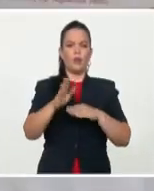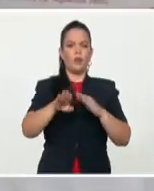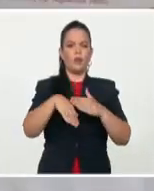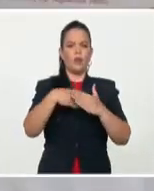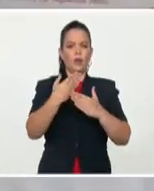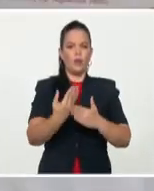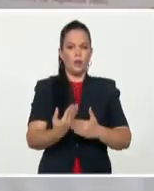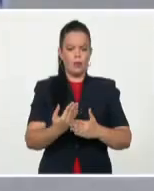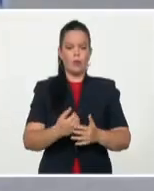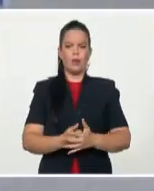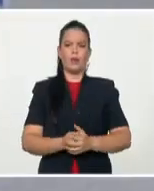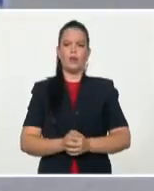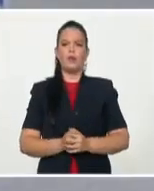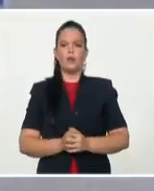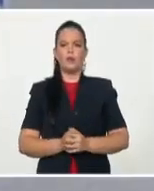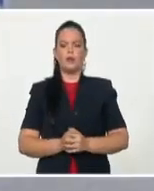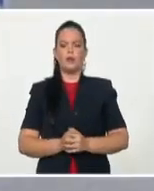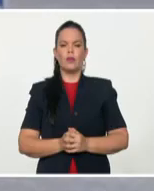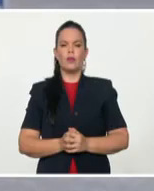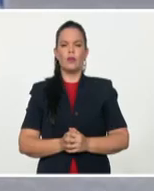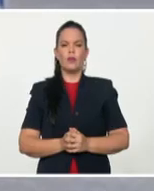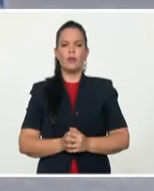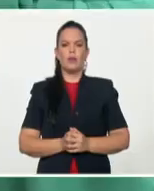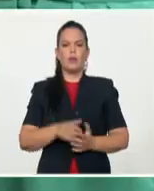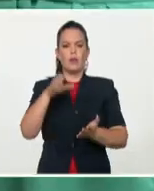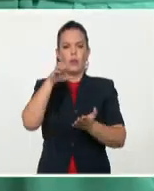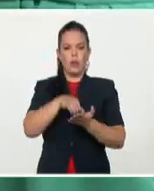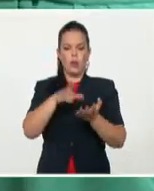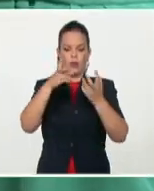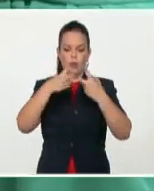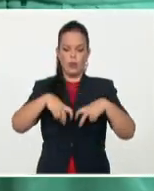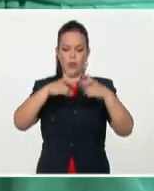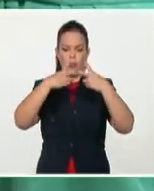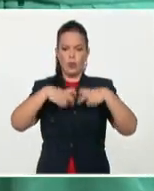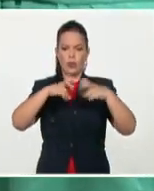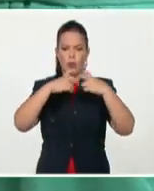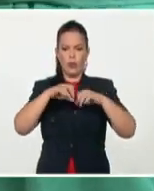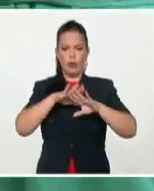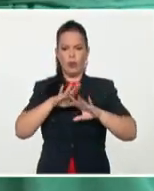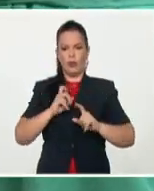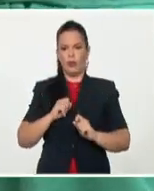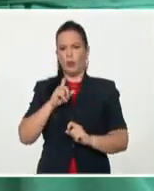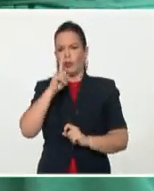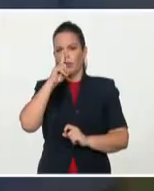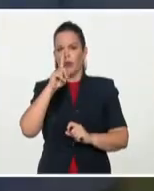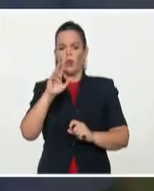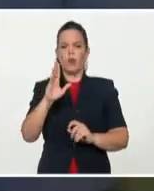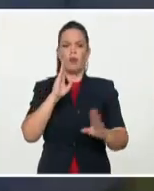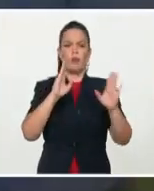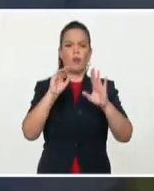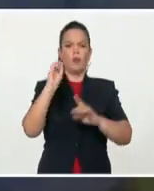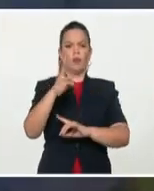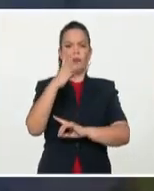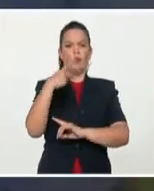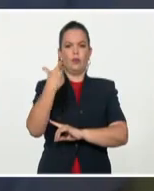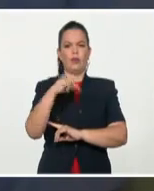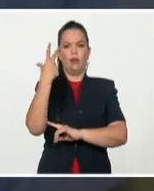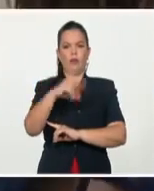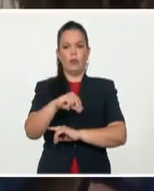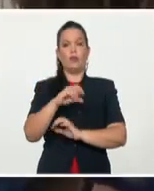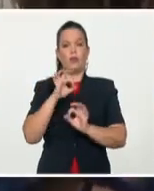candidato a vacunar Abdala del Centro de Ingeniería Genética y Biotecnología concluyó el 1 de mayo la fase 3 del ensayo clínico en las provincias de